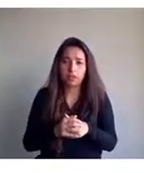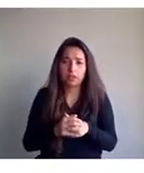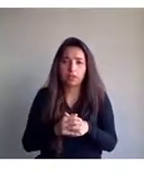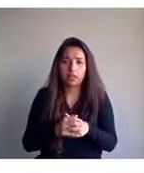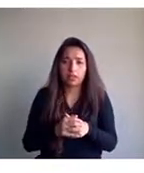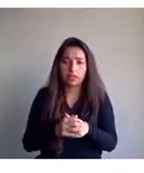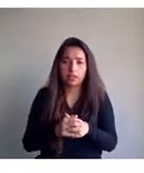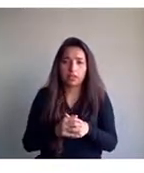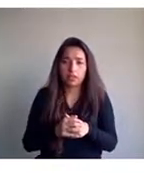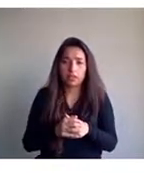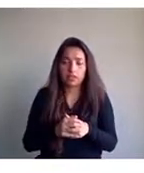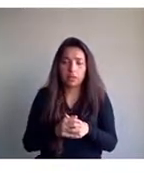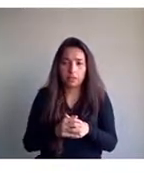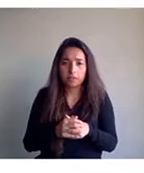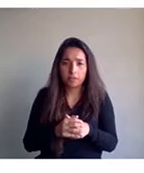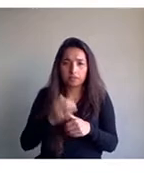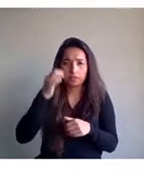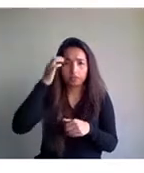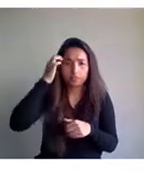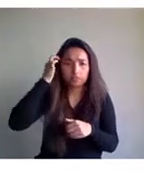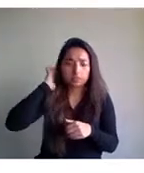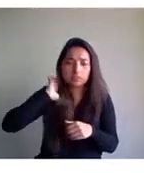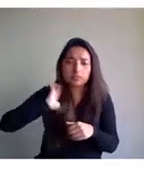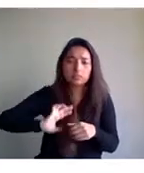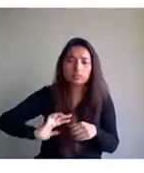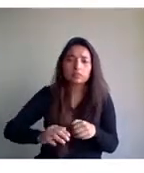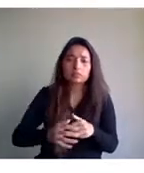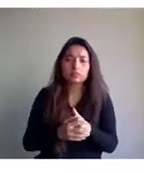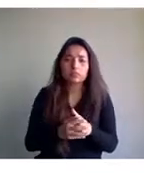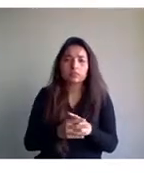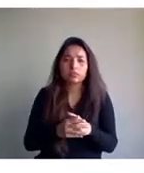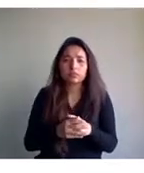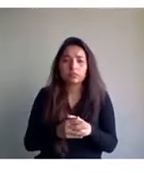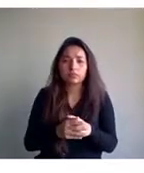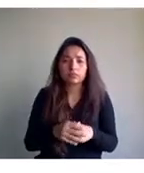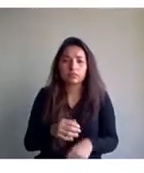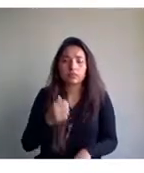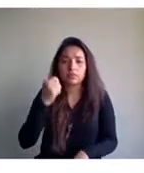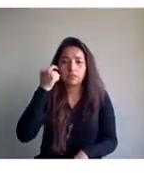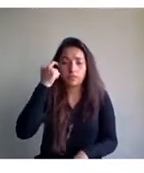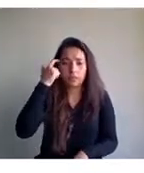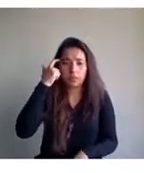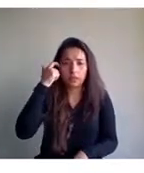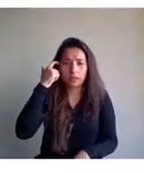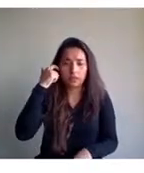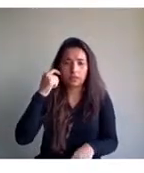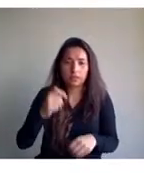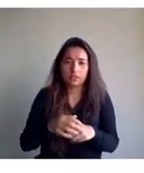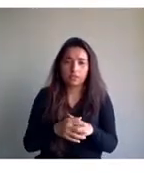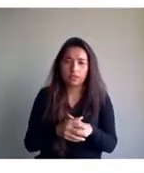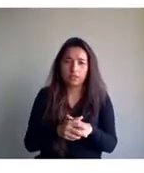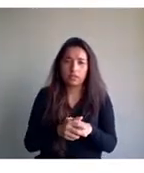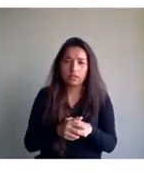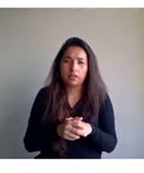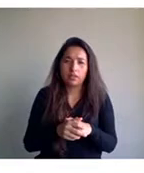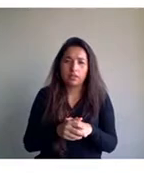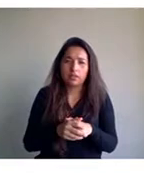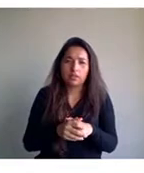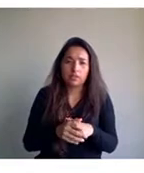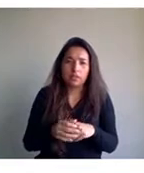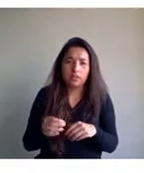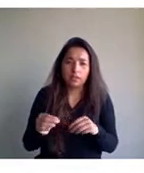fronteras que yo soluciono mis problemas son nacionalismo está completamente amarrados a reponer todo lo que se logre el campeonato